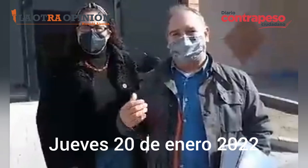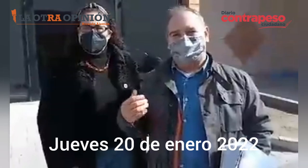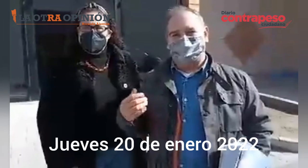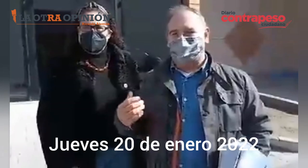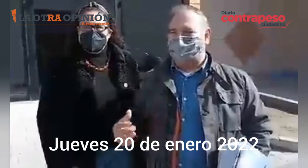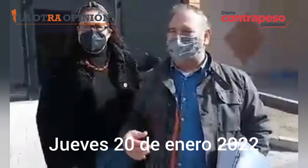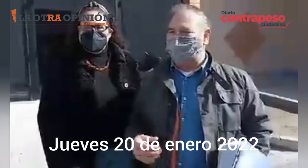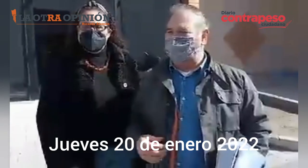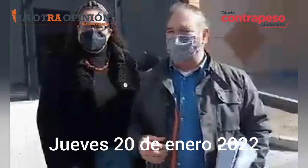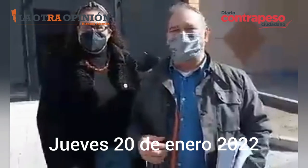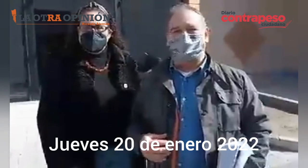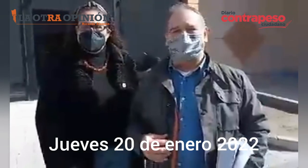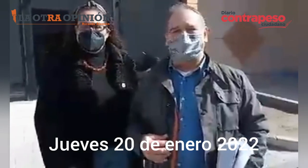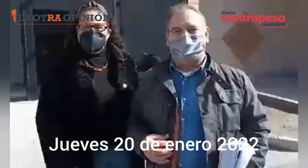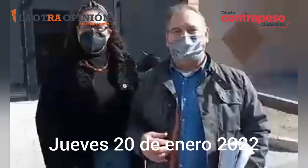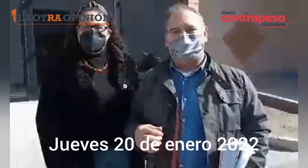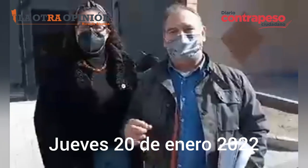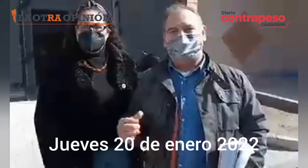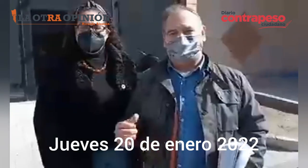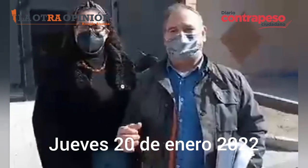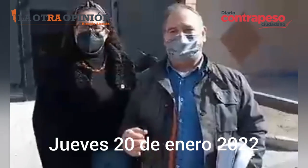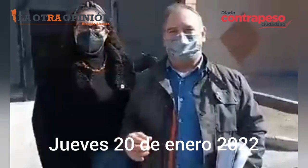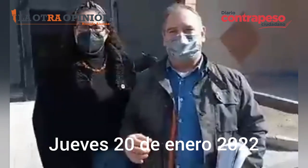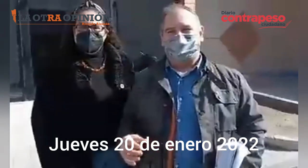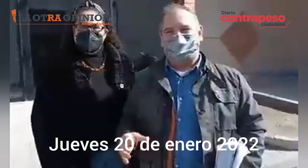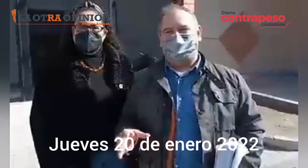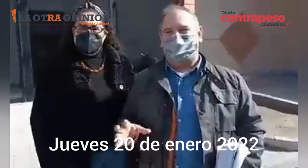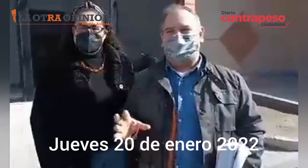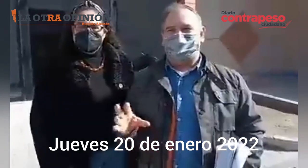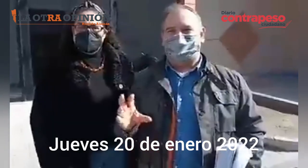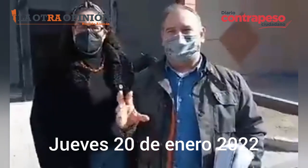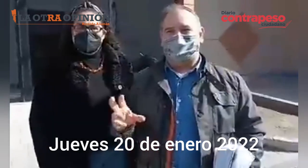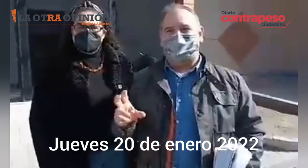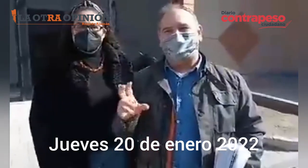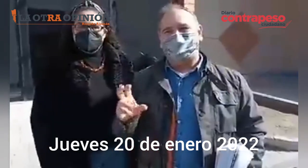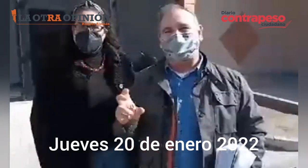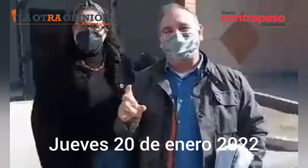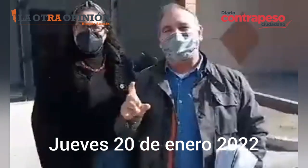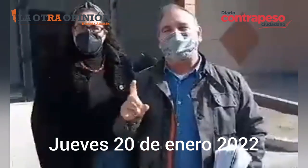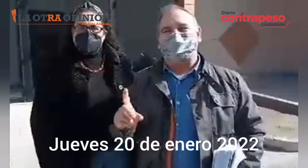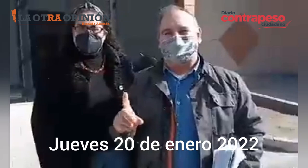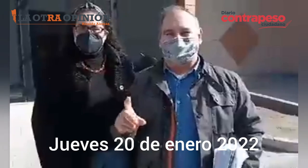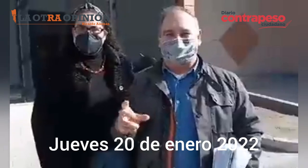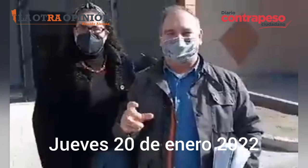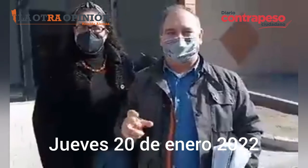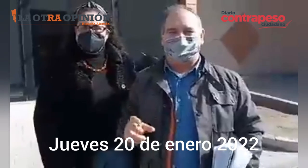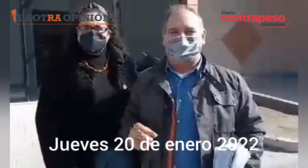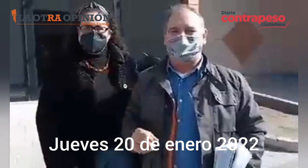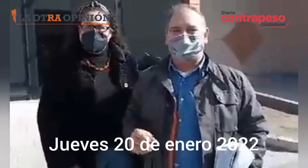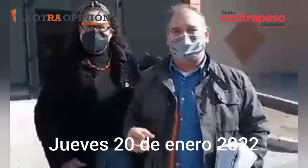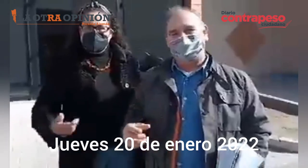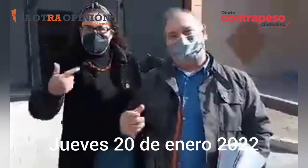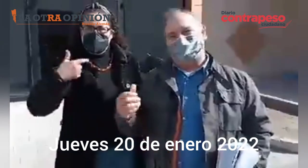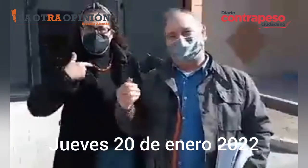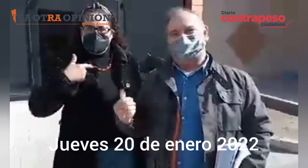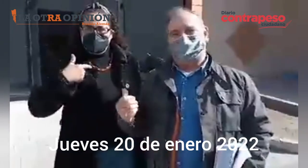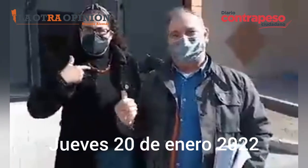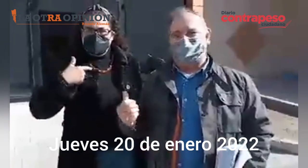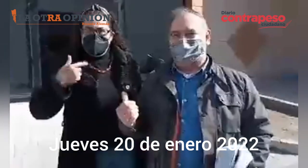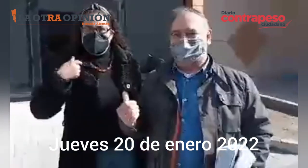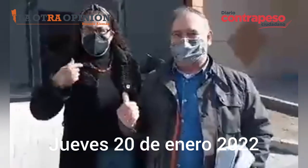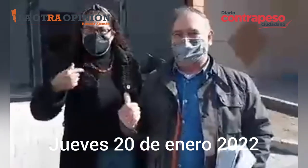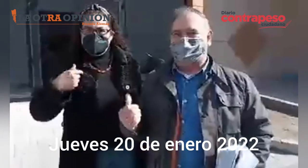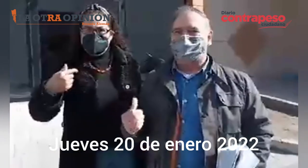declararse embargado el giro mercantil, la empresa deja de tener el control total de la empresa y